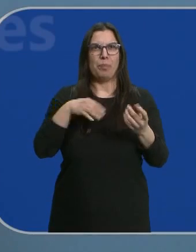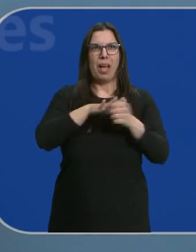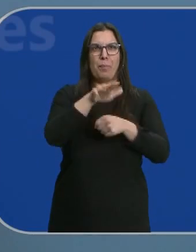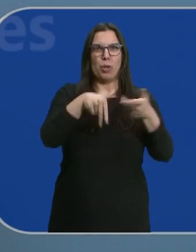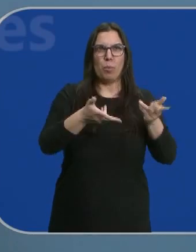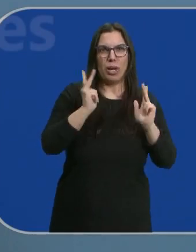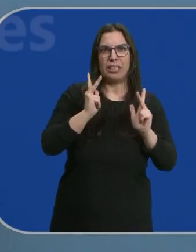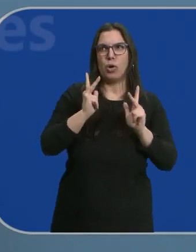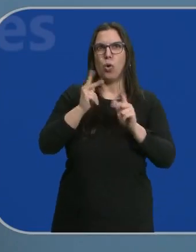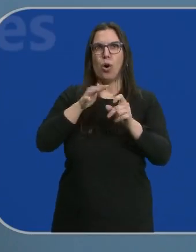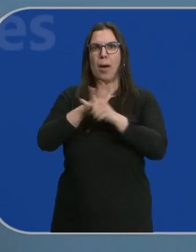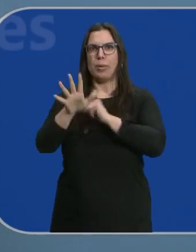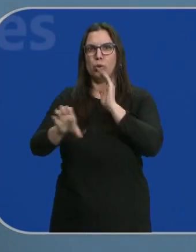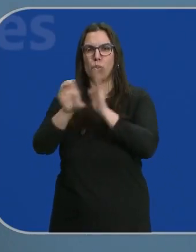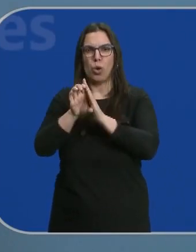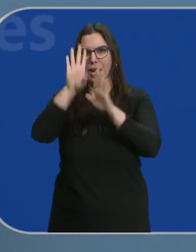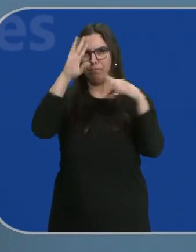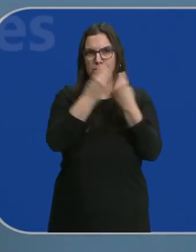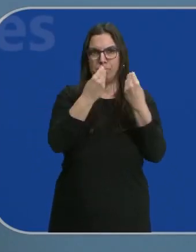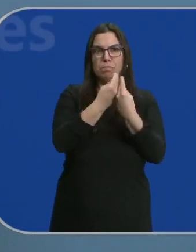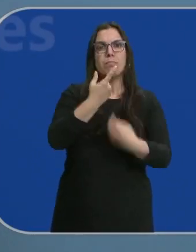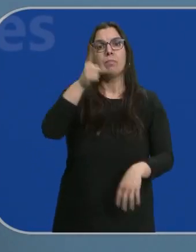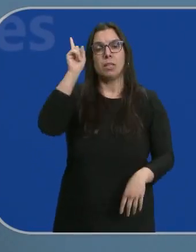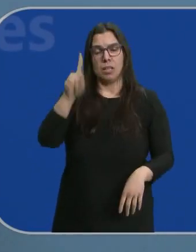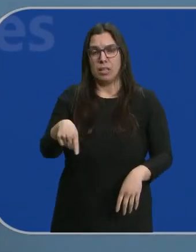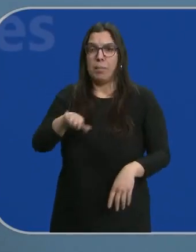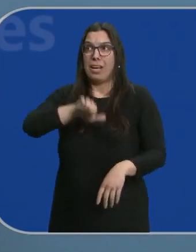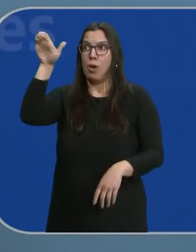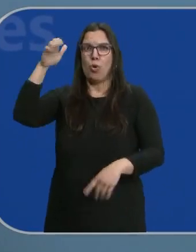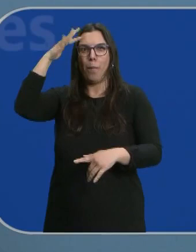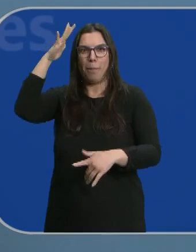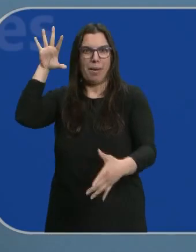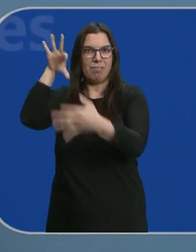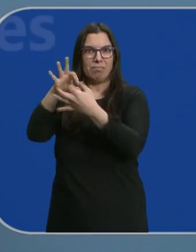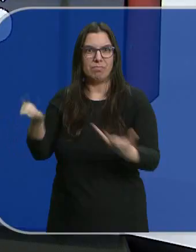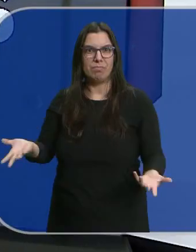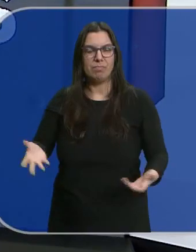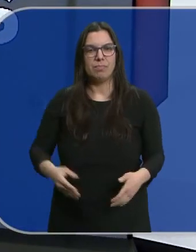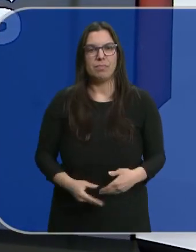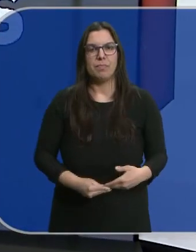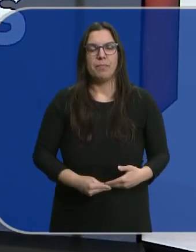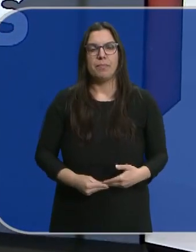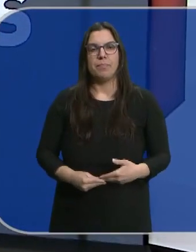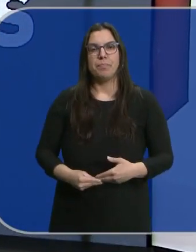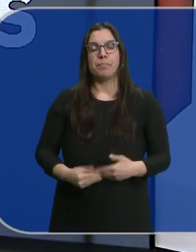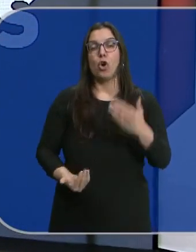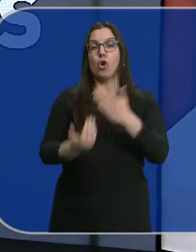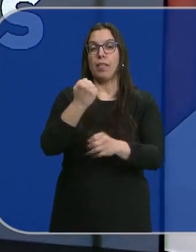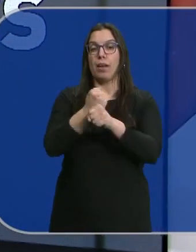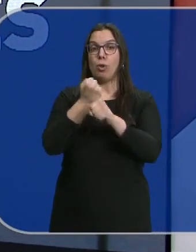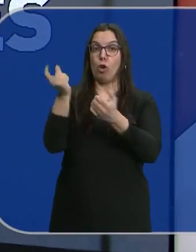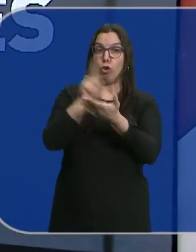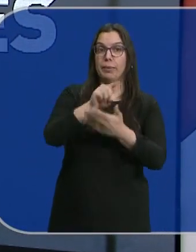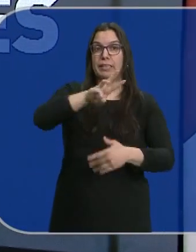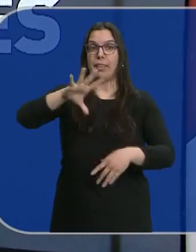punto de vista constitucional y también desde el punto de vista europeísta. La devolución de la jornada laboral